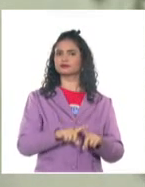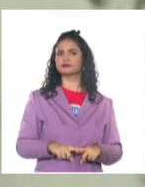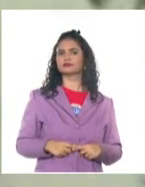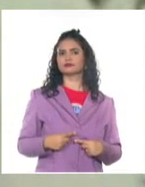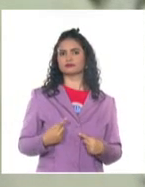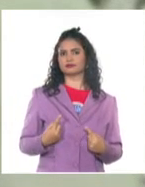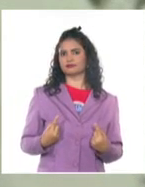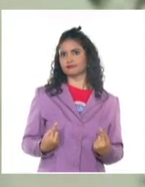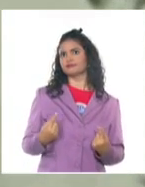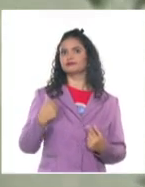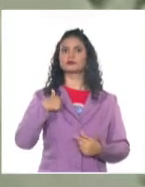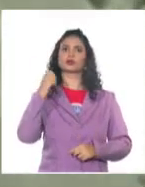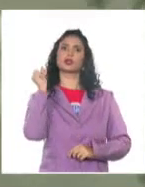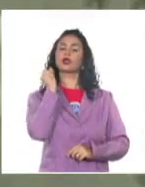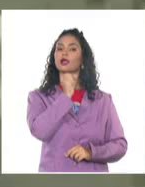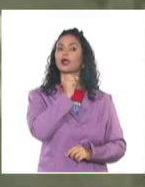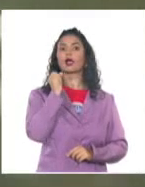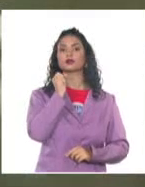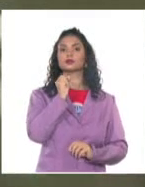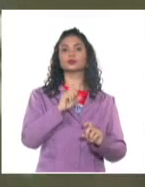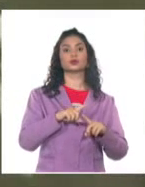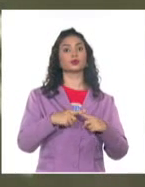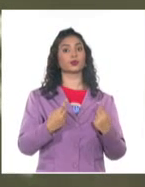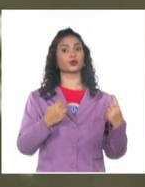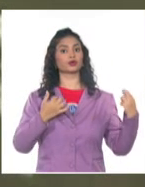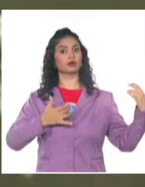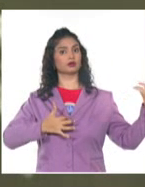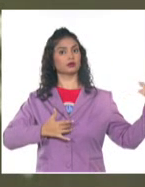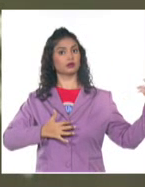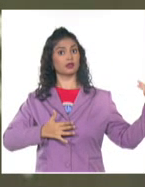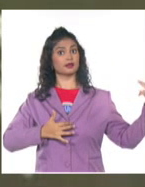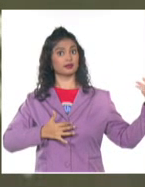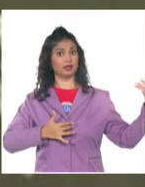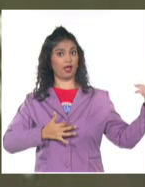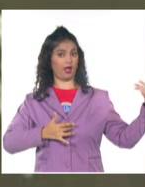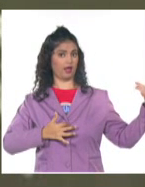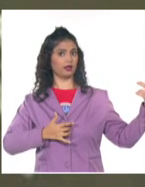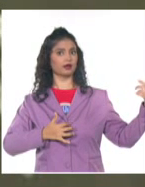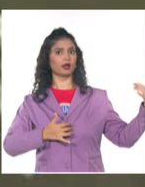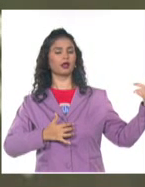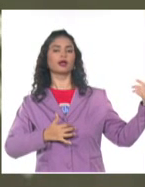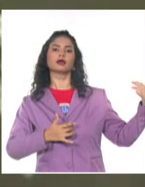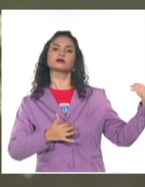amor. Canto porque la guitarra